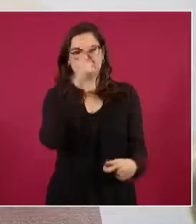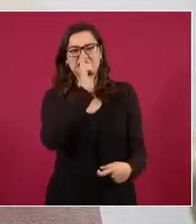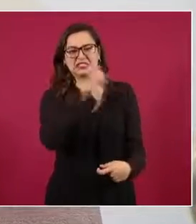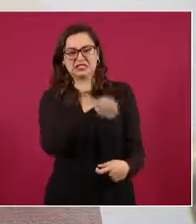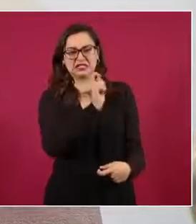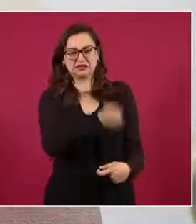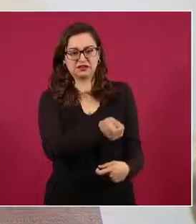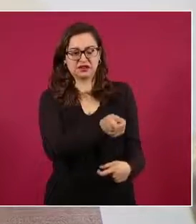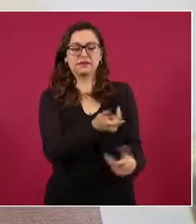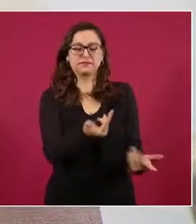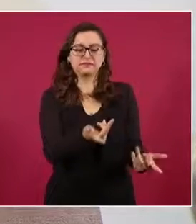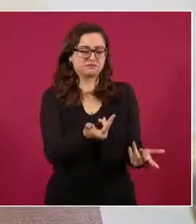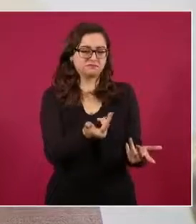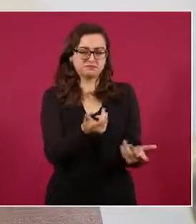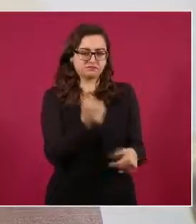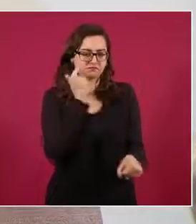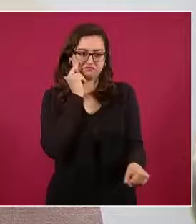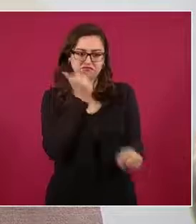y reaccionario,